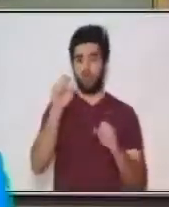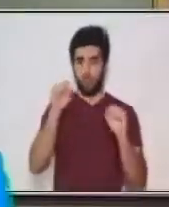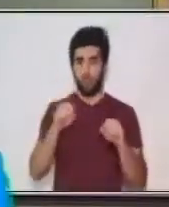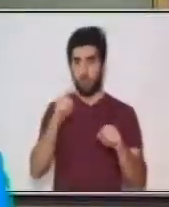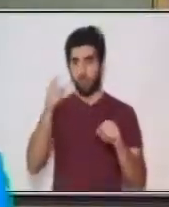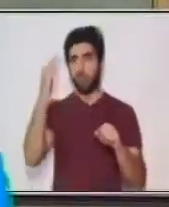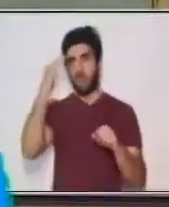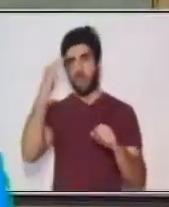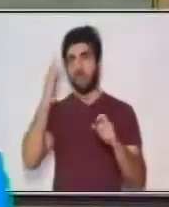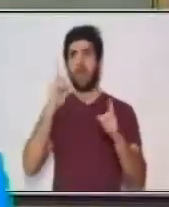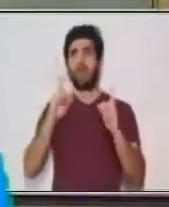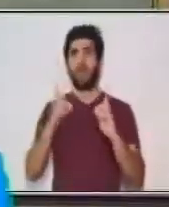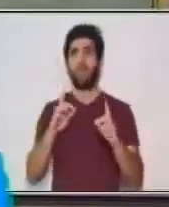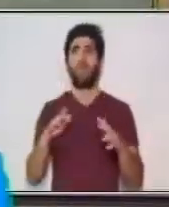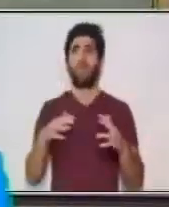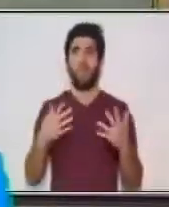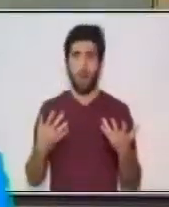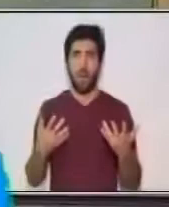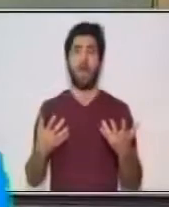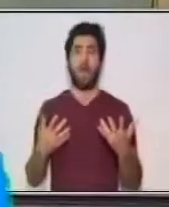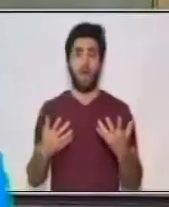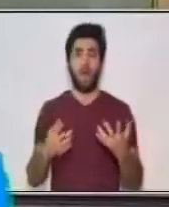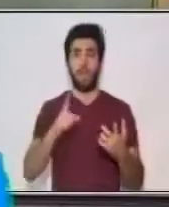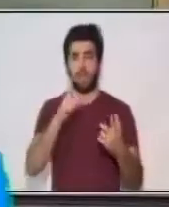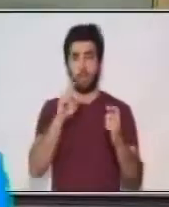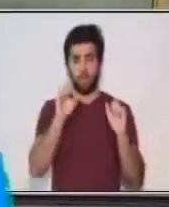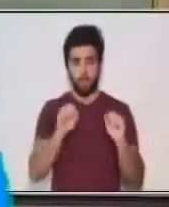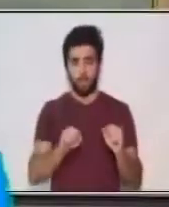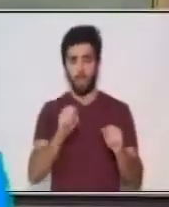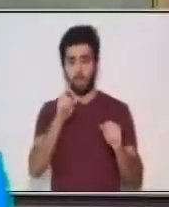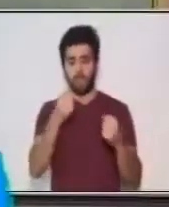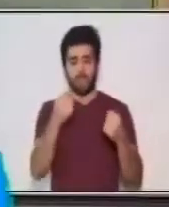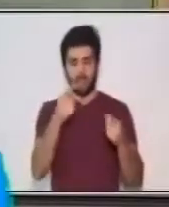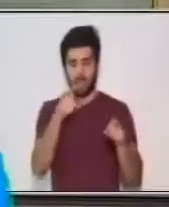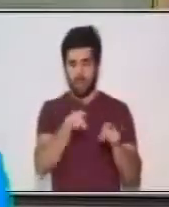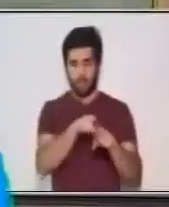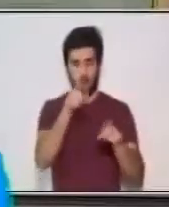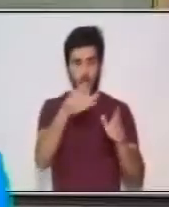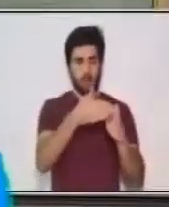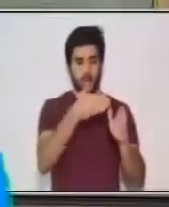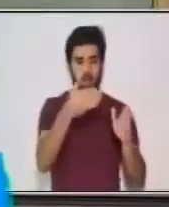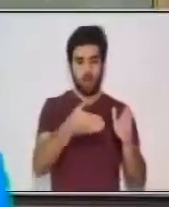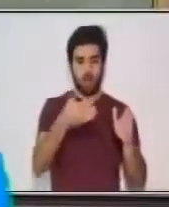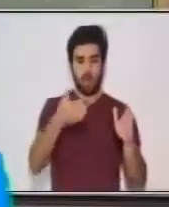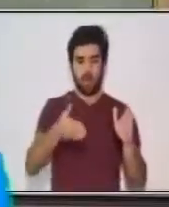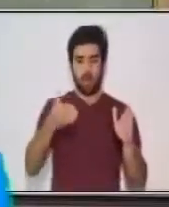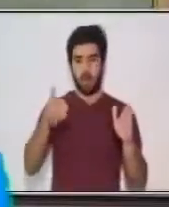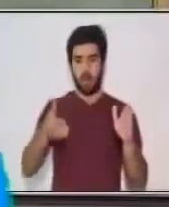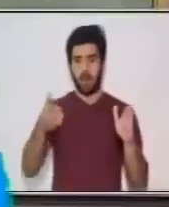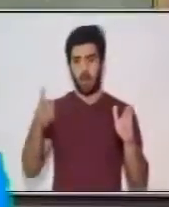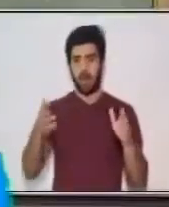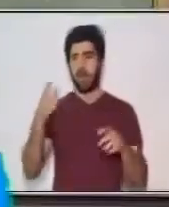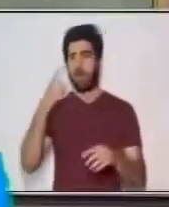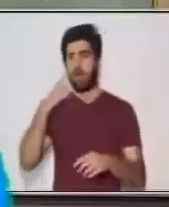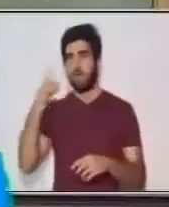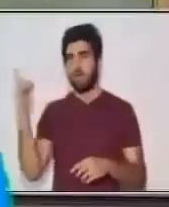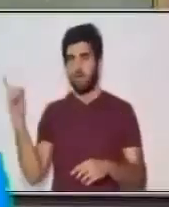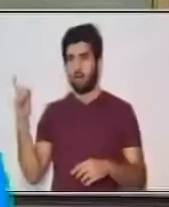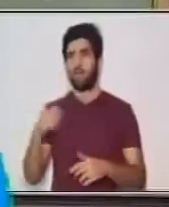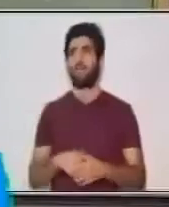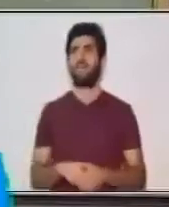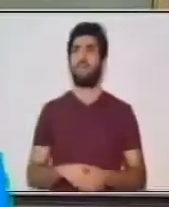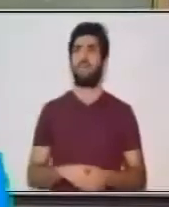patrón, puedes escribirlo siguiendo estas características. 1, 2, 3, y aquí tendrían que